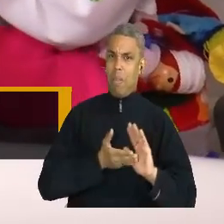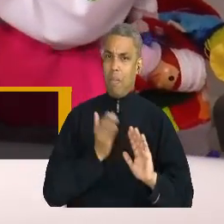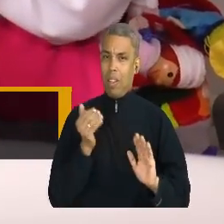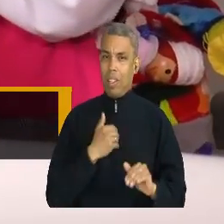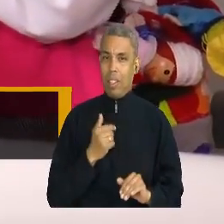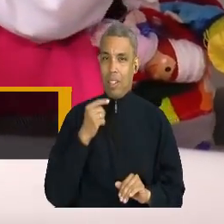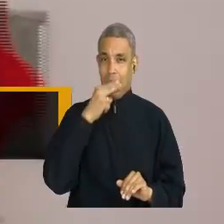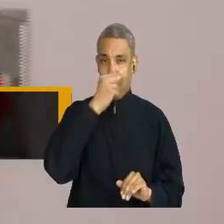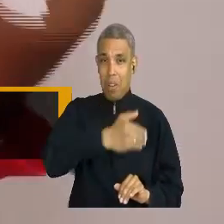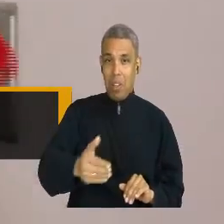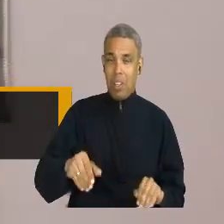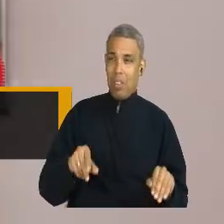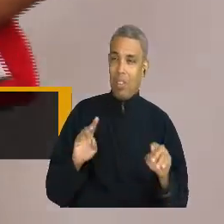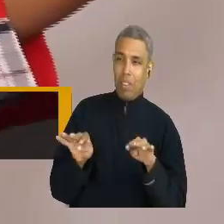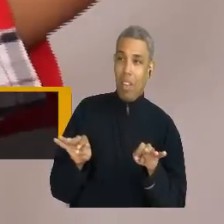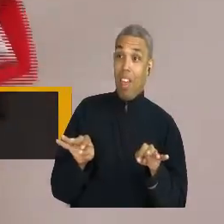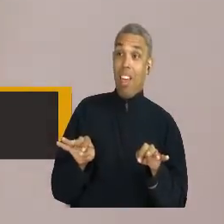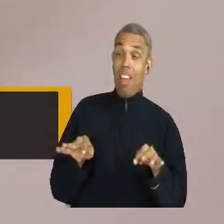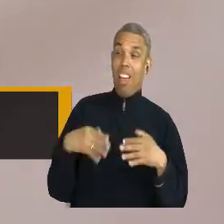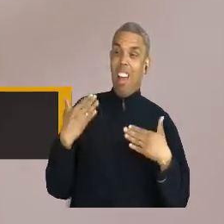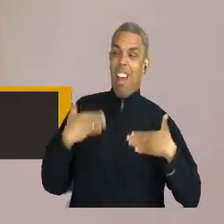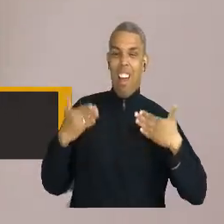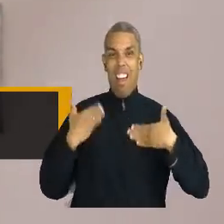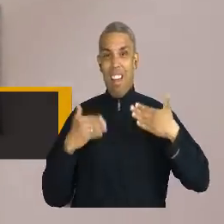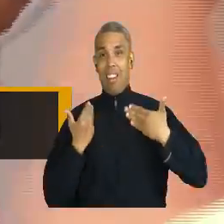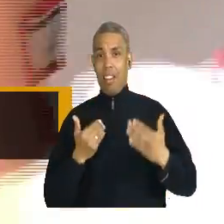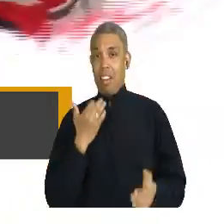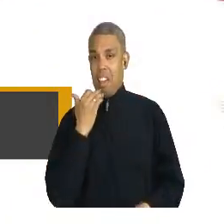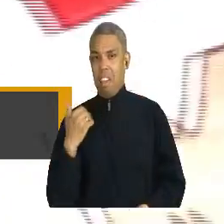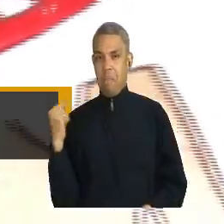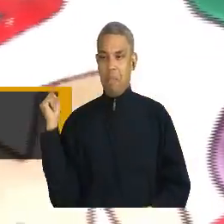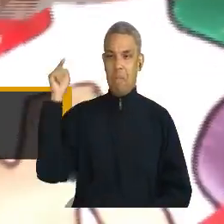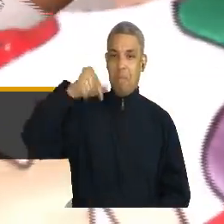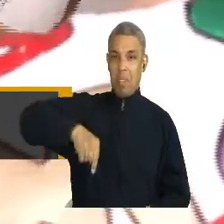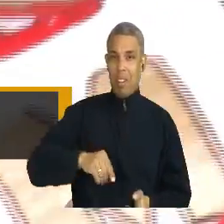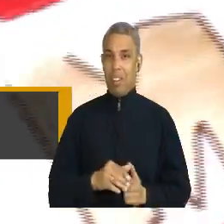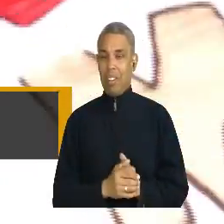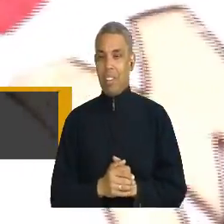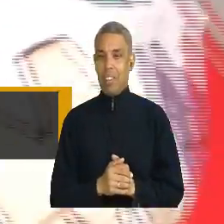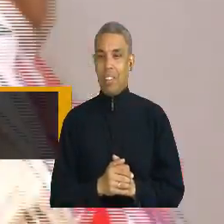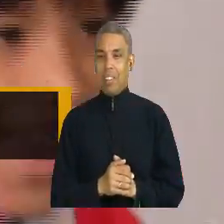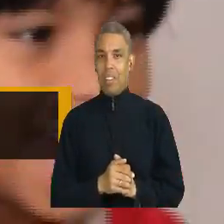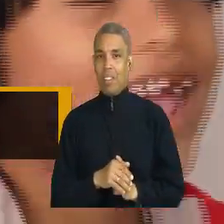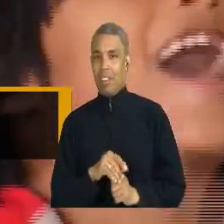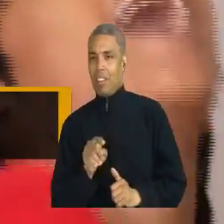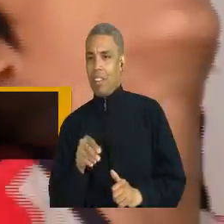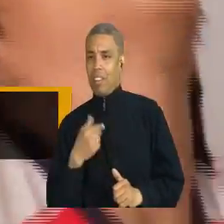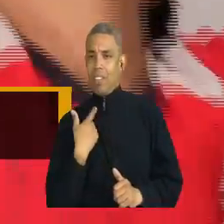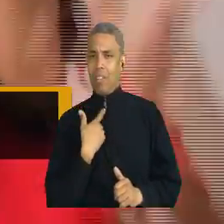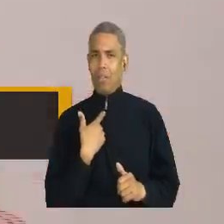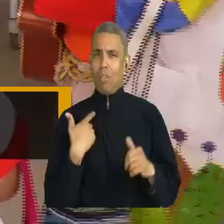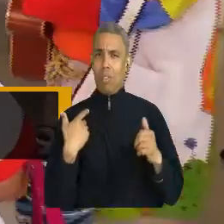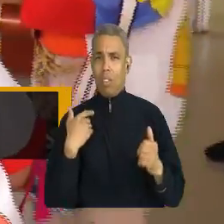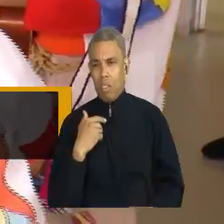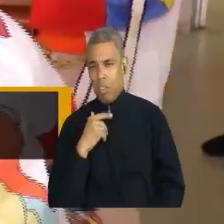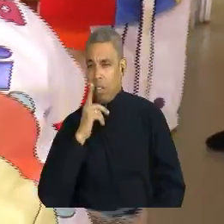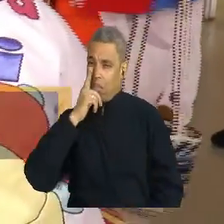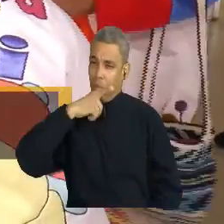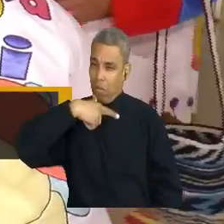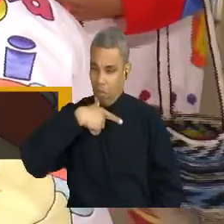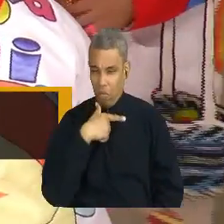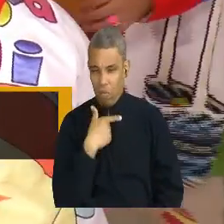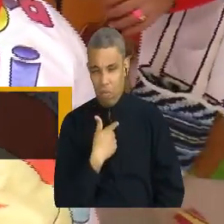están viviendo. La magia es tal cuando entramos allá que a uno no le dan ganas ni... O sea, no hay espacio para sentir una gota de tristeza. Al sí. contrario. Ellos